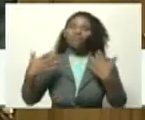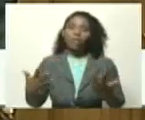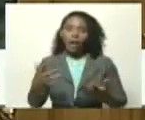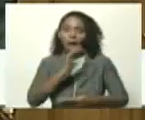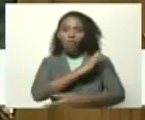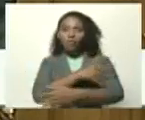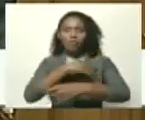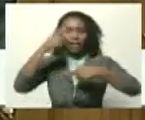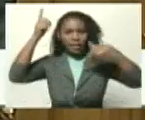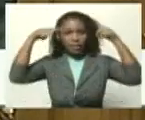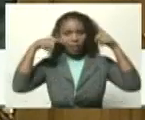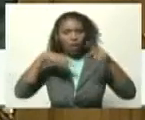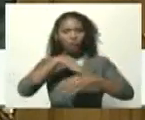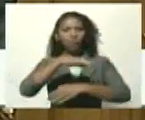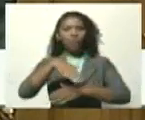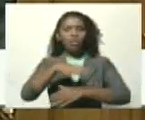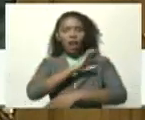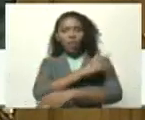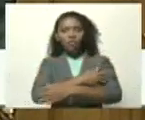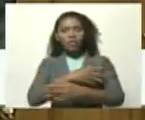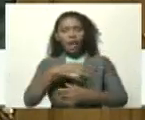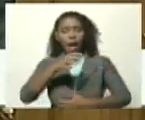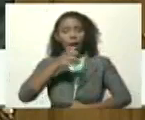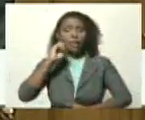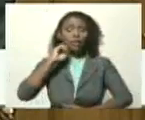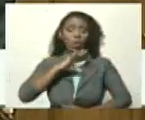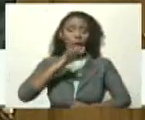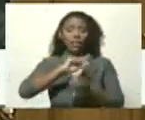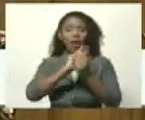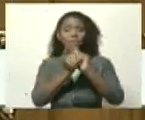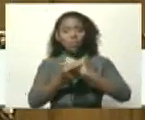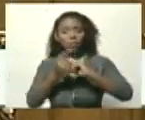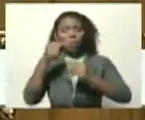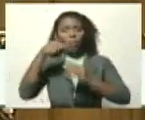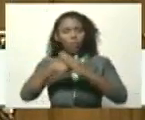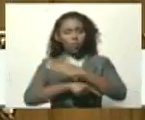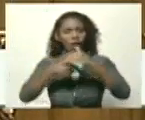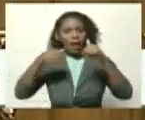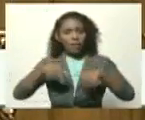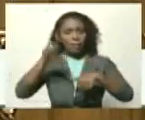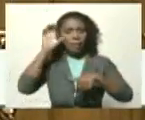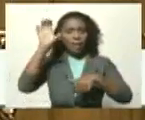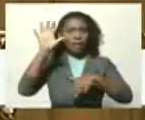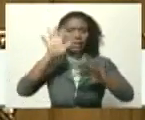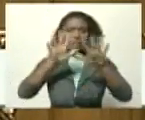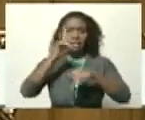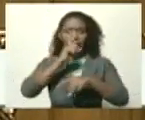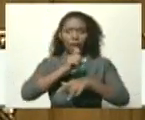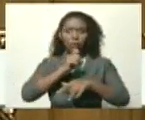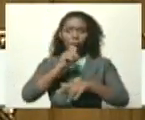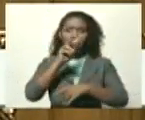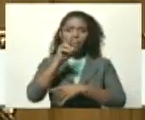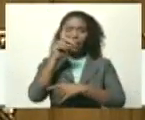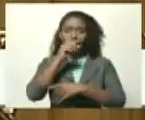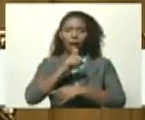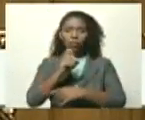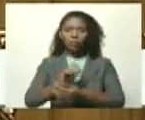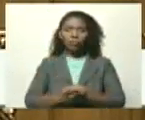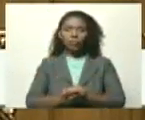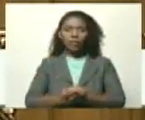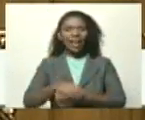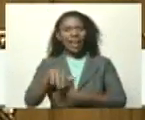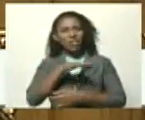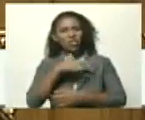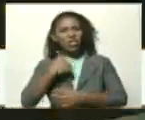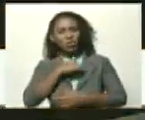fuerzas del chavismo, las fuerzas históricas de la transformación profunda de este país hace 15 años, hace 20 años y dónde